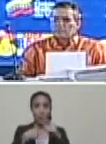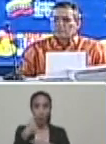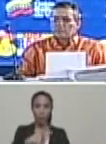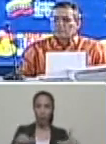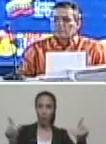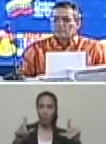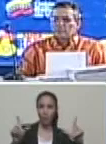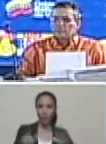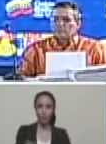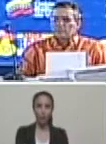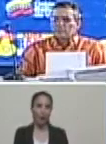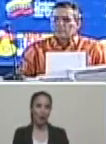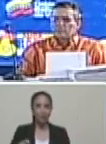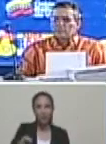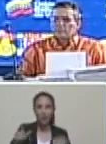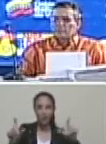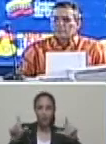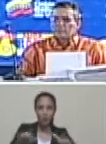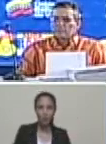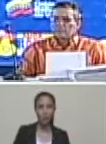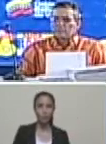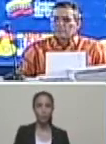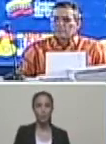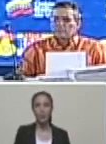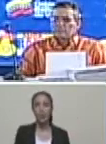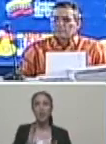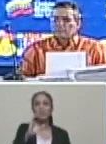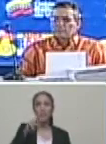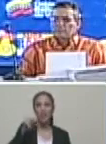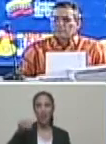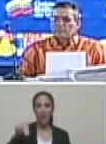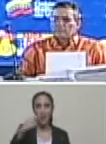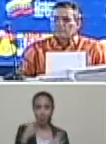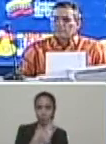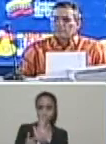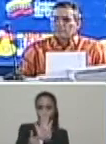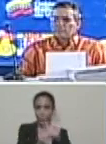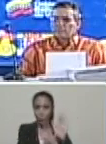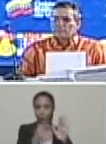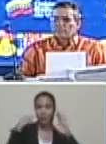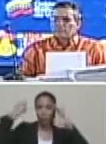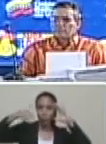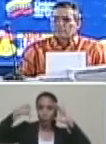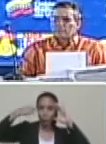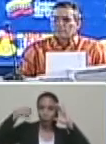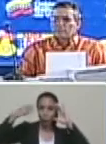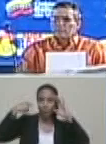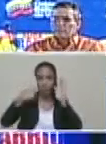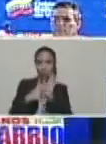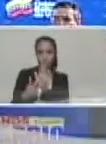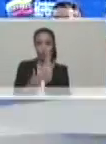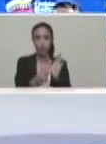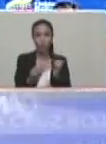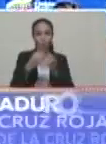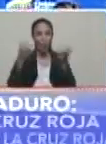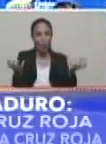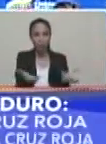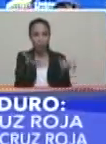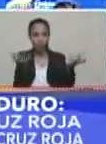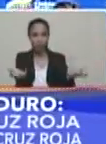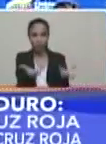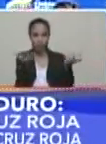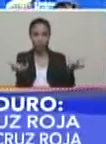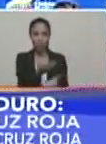York Times, que no son precisamente amigos de la Revolución Bolivariana, sacaron las evidencias de cómo ellos mandaron a quemar